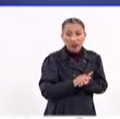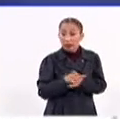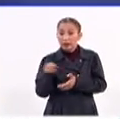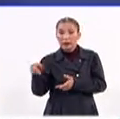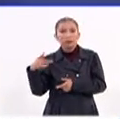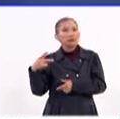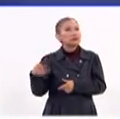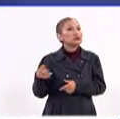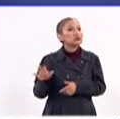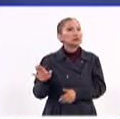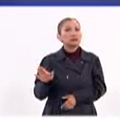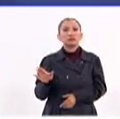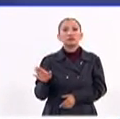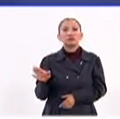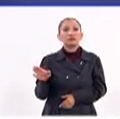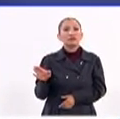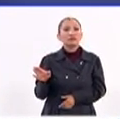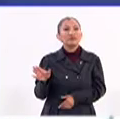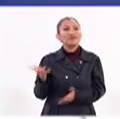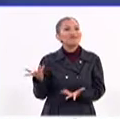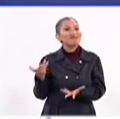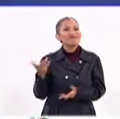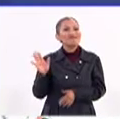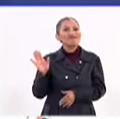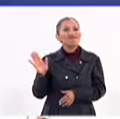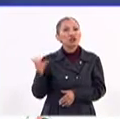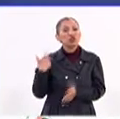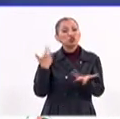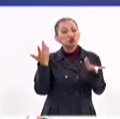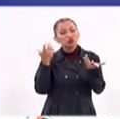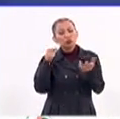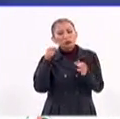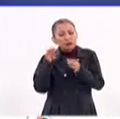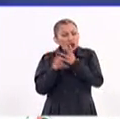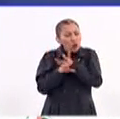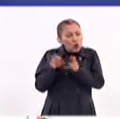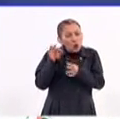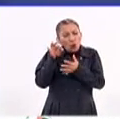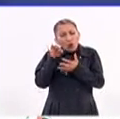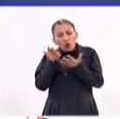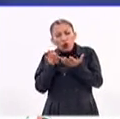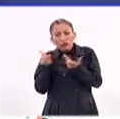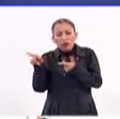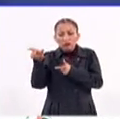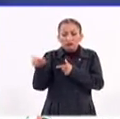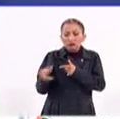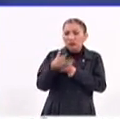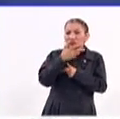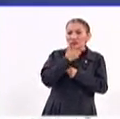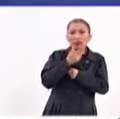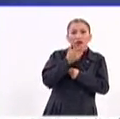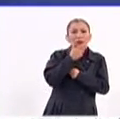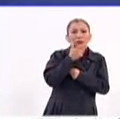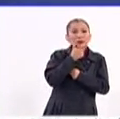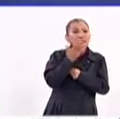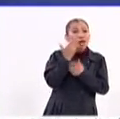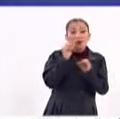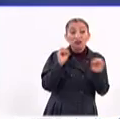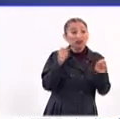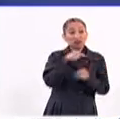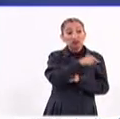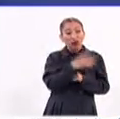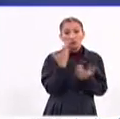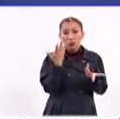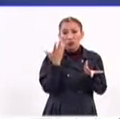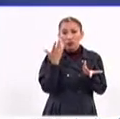por los detalles de un hombre de los que ya no hay,